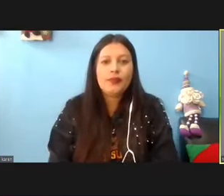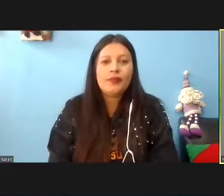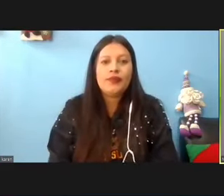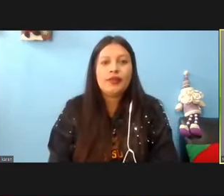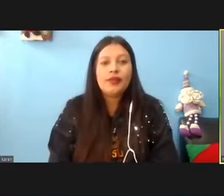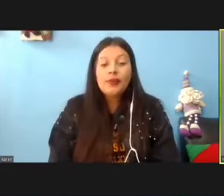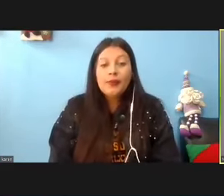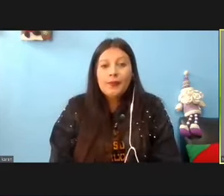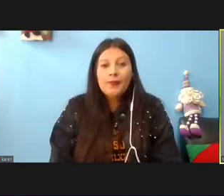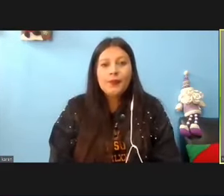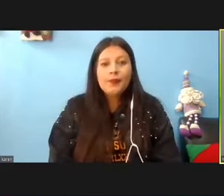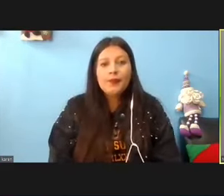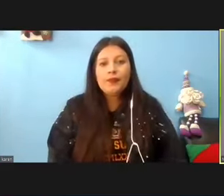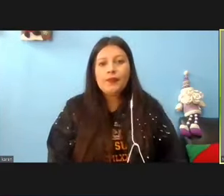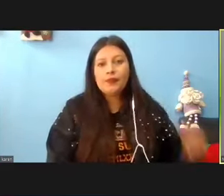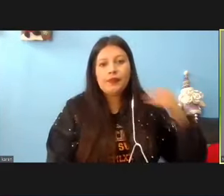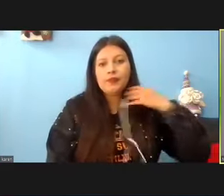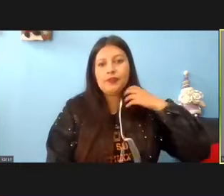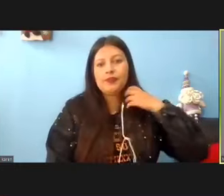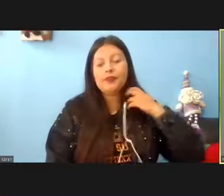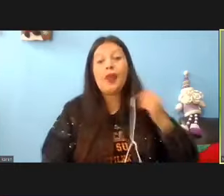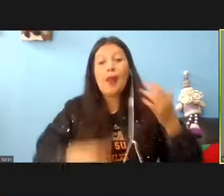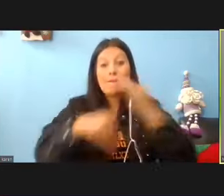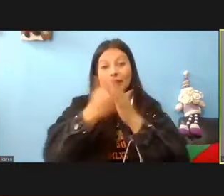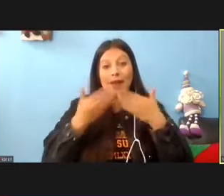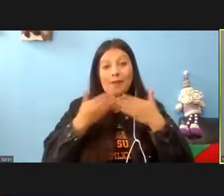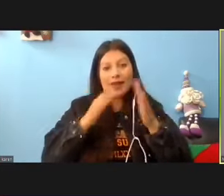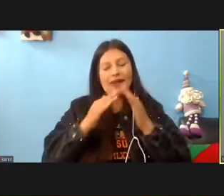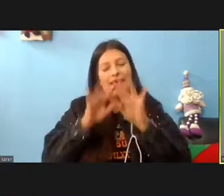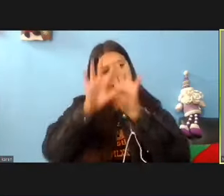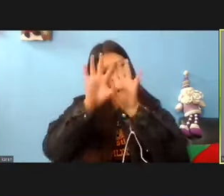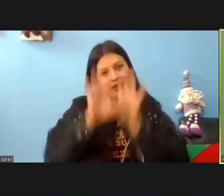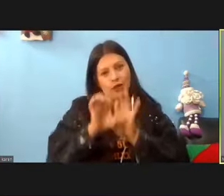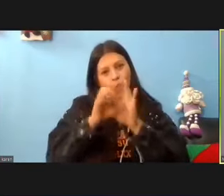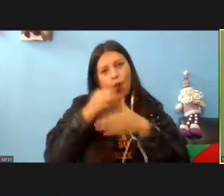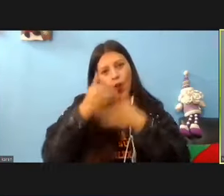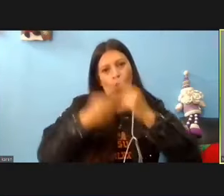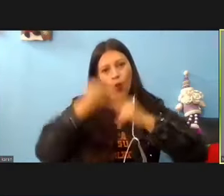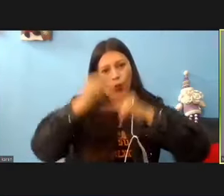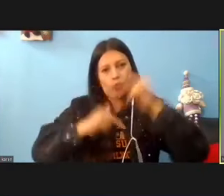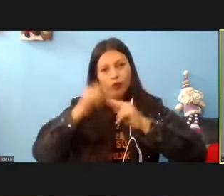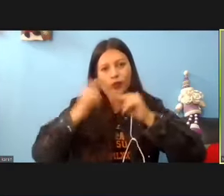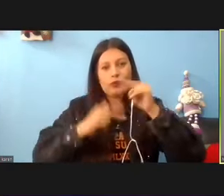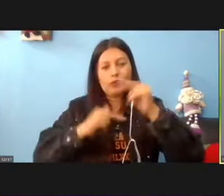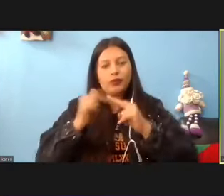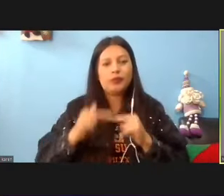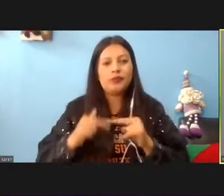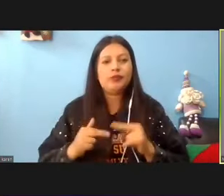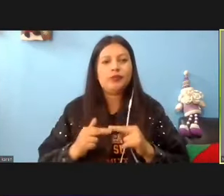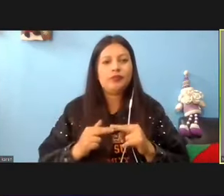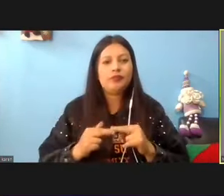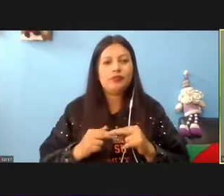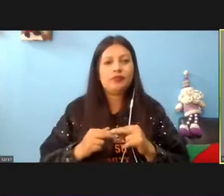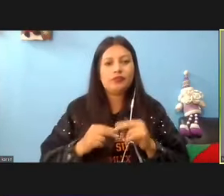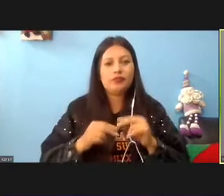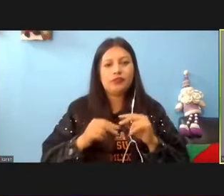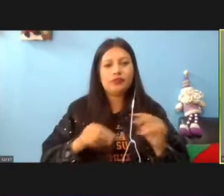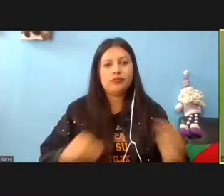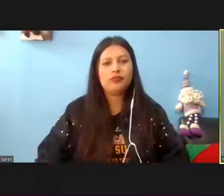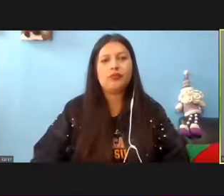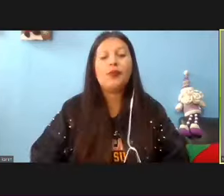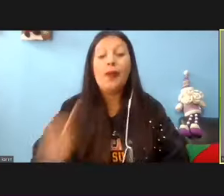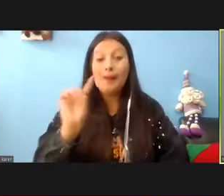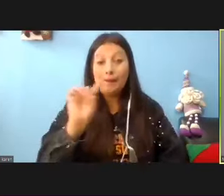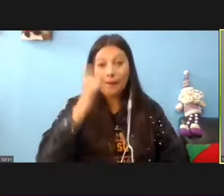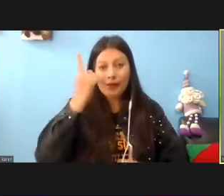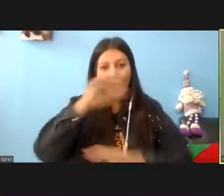Voy a dar lectura al texto que estamos construyendo. Iniciaré con un fragmento de un poema de